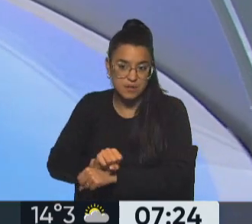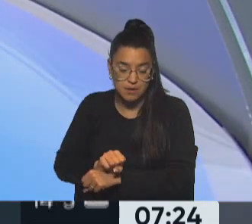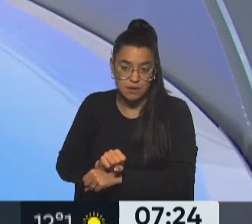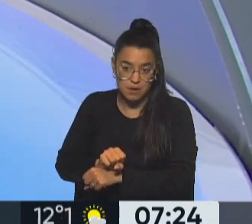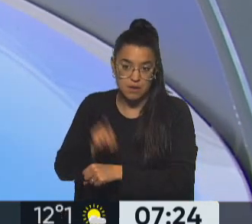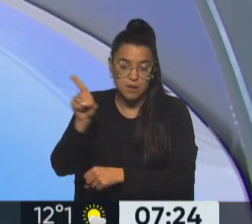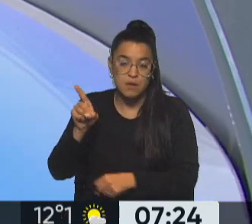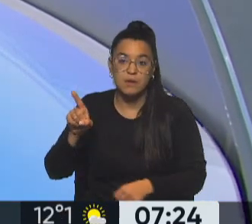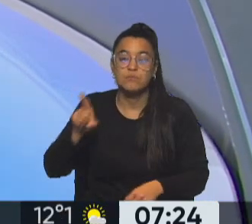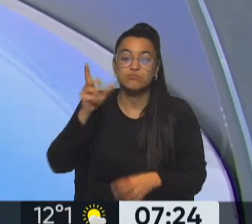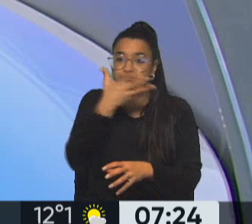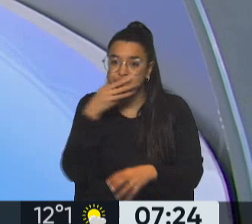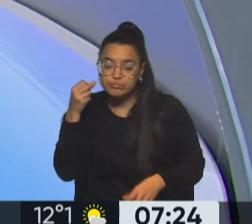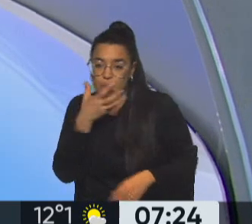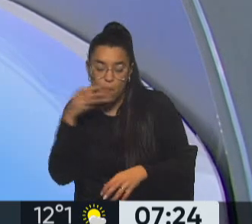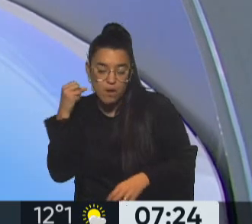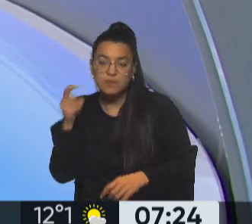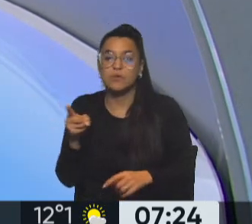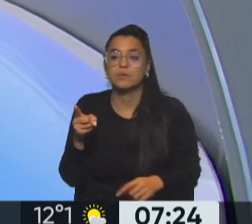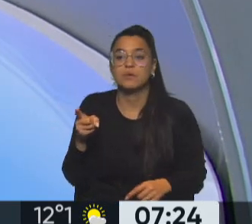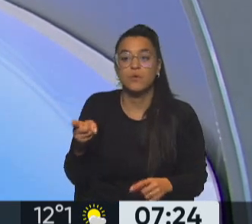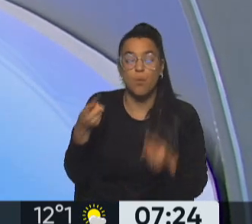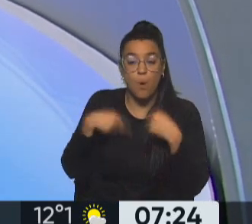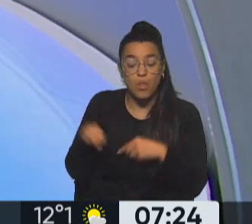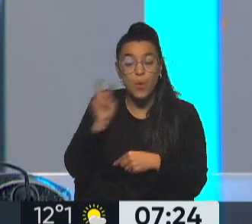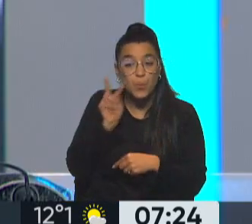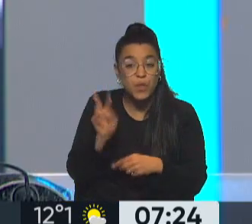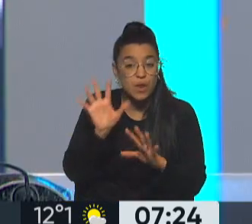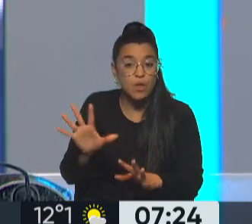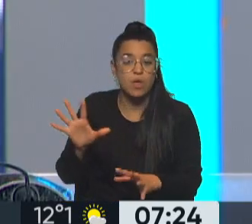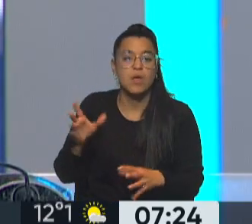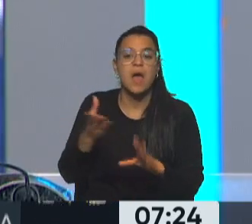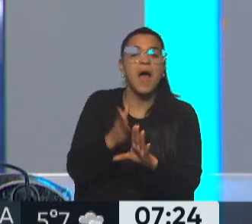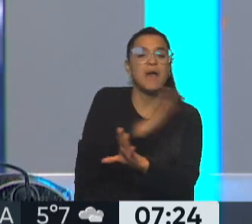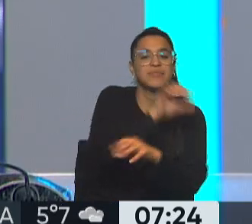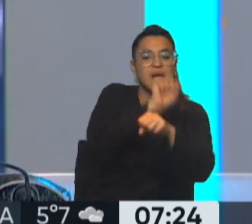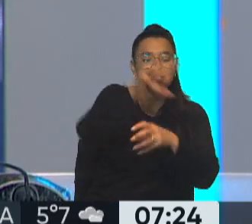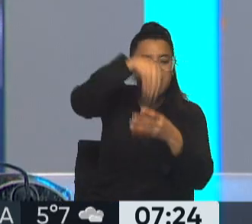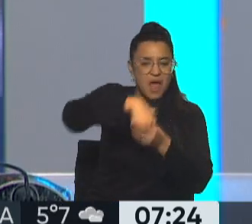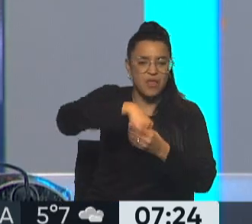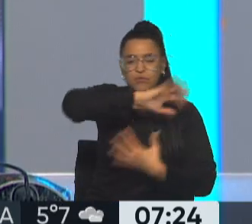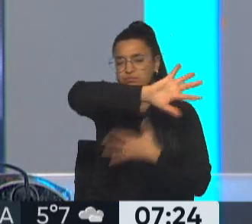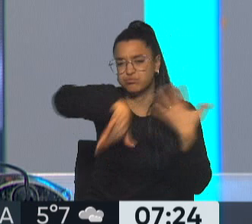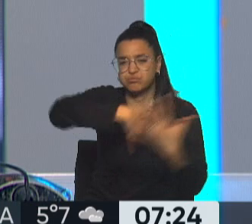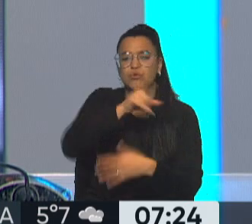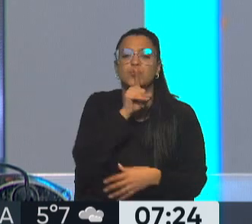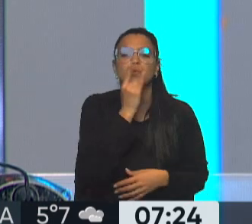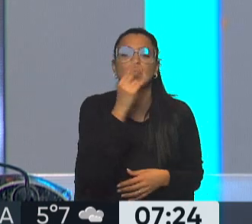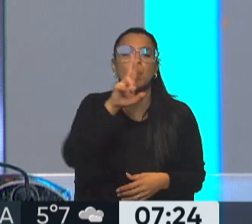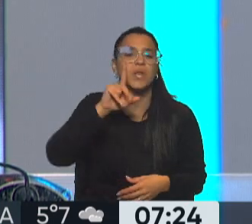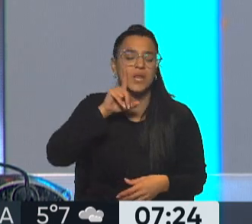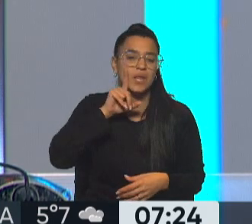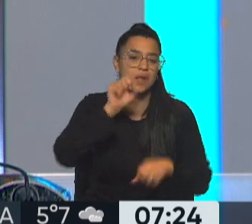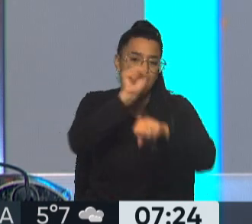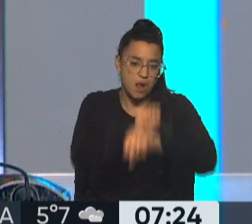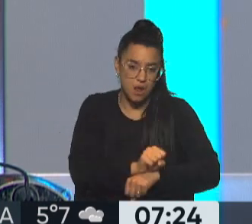permanecían aún secuestrados después de que se registrara un motín. Hablamos de la cárcel de Turi, esto en